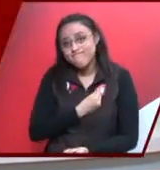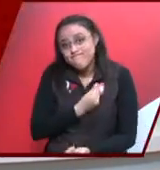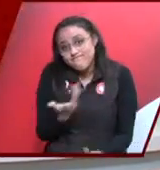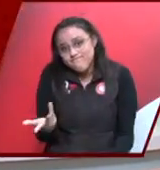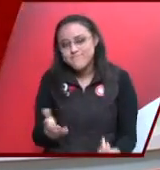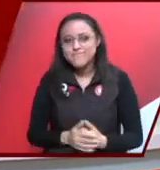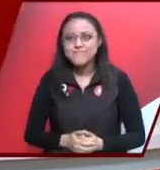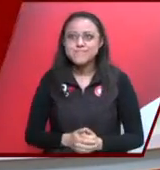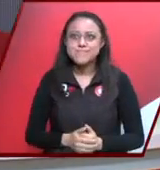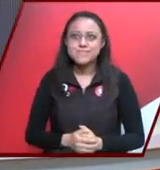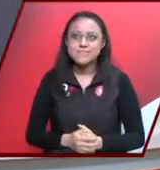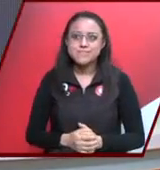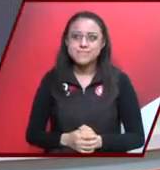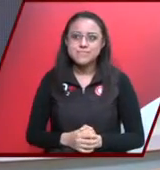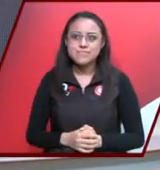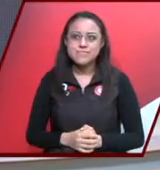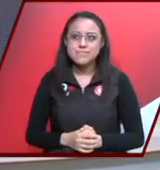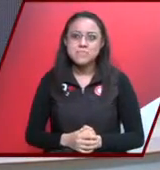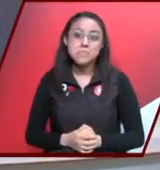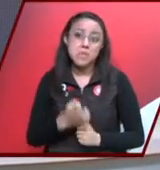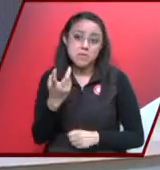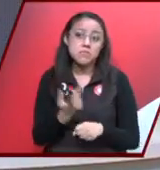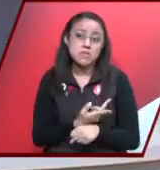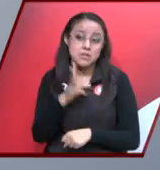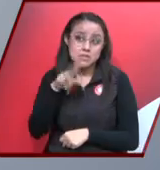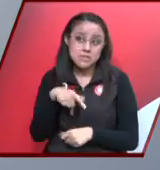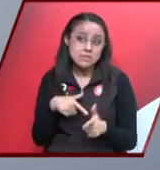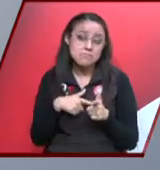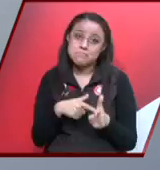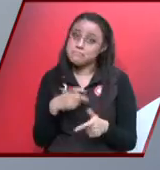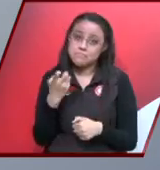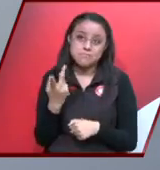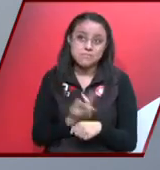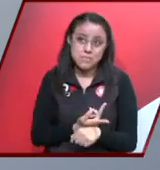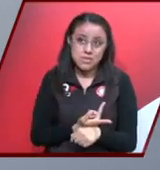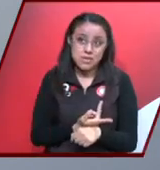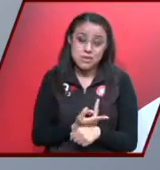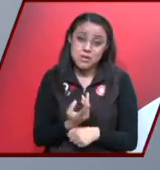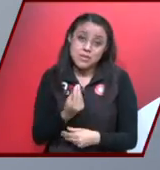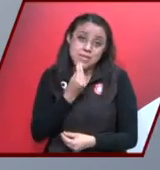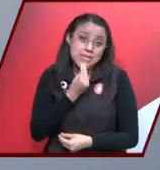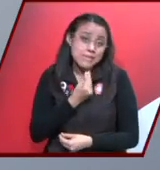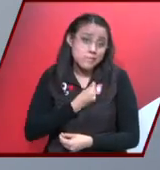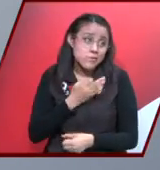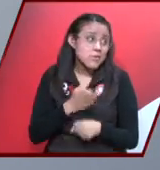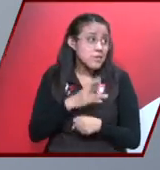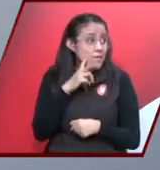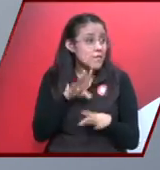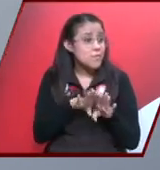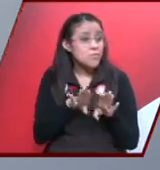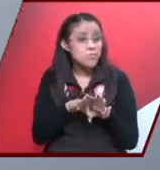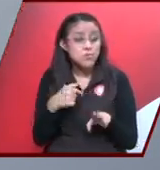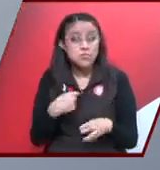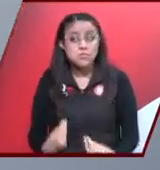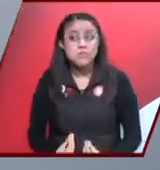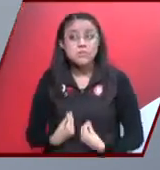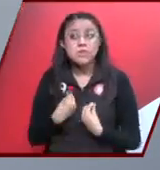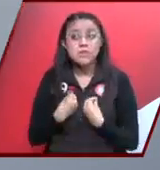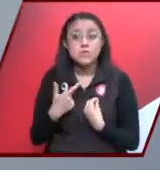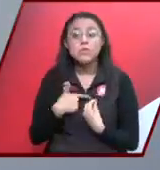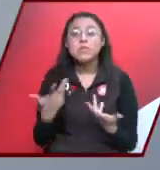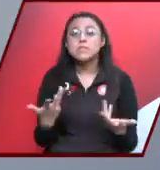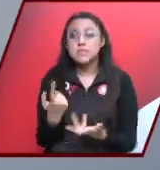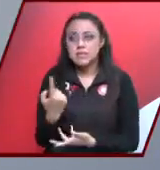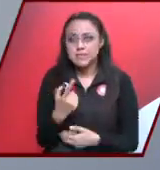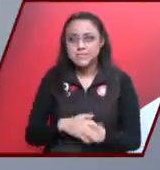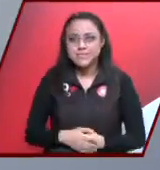se aguanta. Así es la cosa, ¿no? Más o menos la impresión que da. ¿Te friegas? Ahorita tengo que ver dónde voy a vivir, de qué voy a